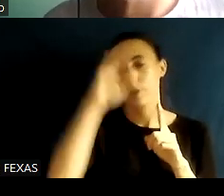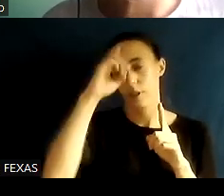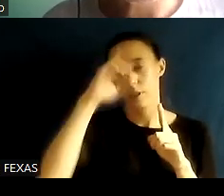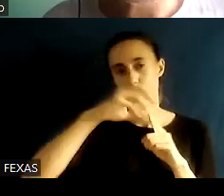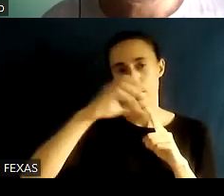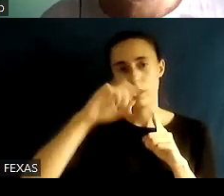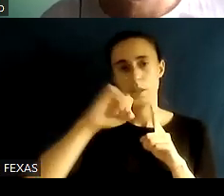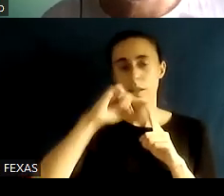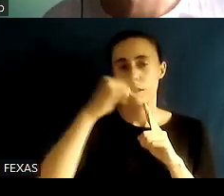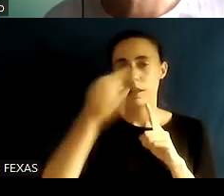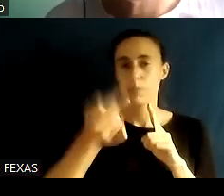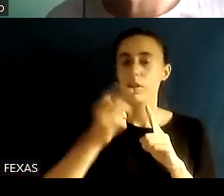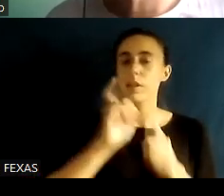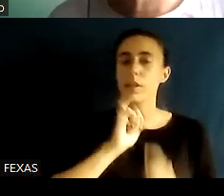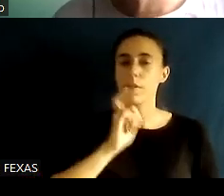complicada. Por lo tanto,